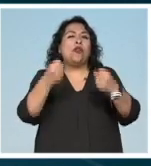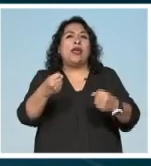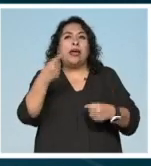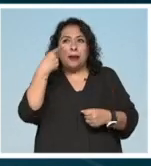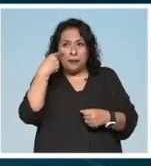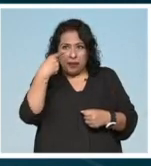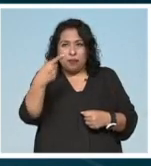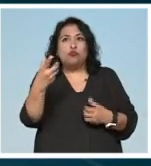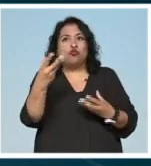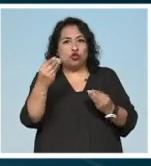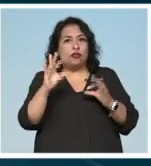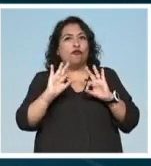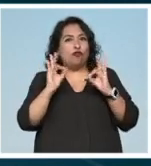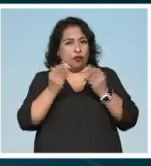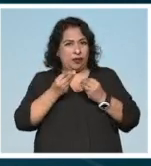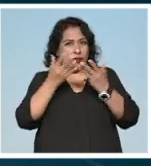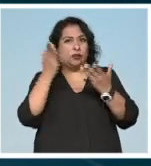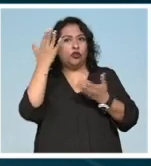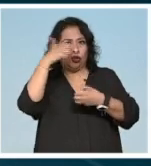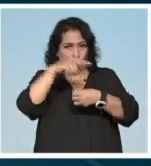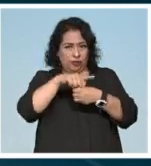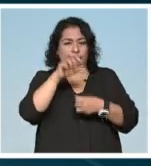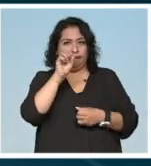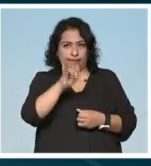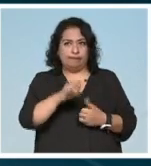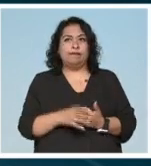enriquecido las manifestaciones sociales.